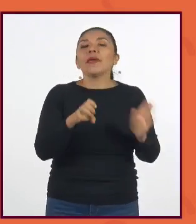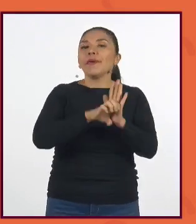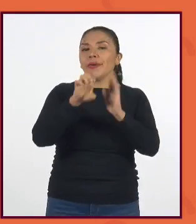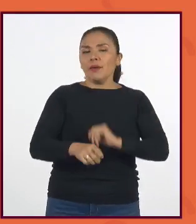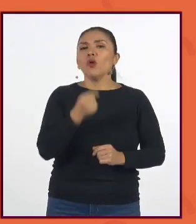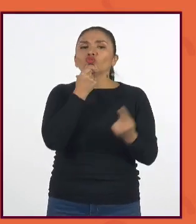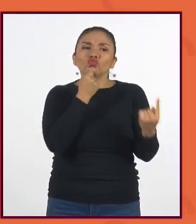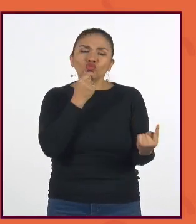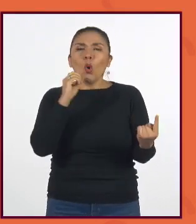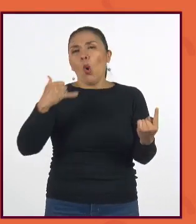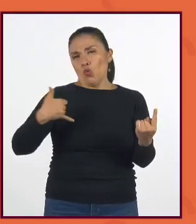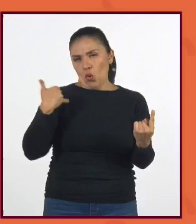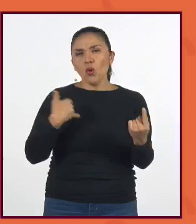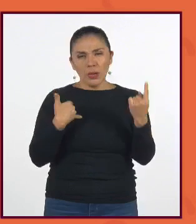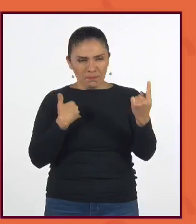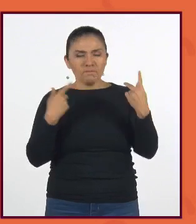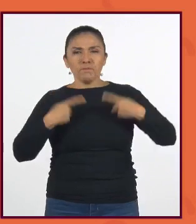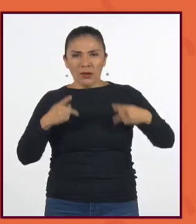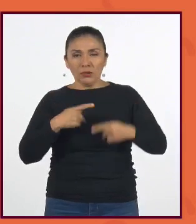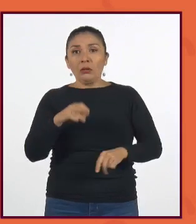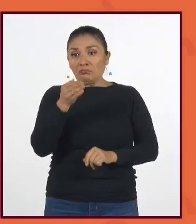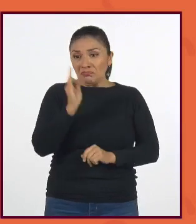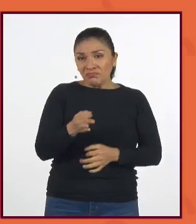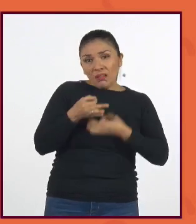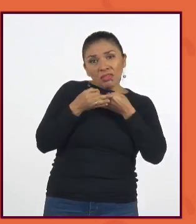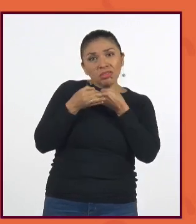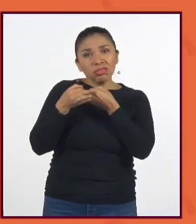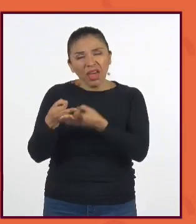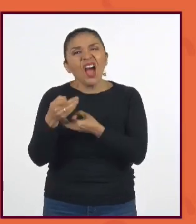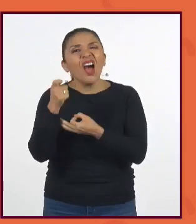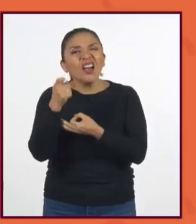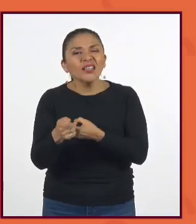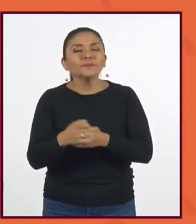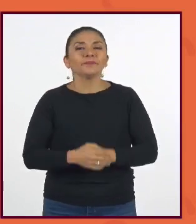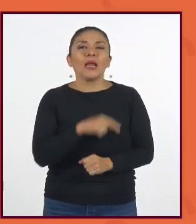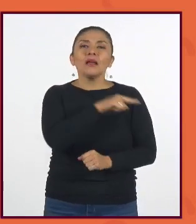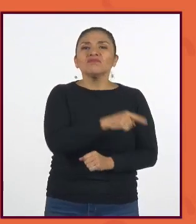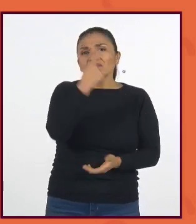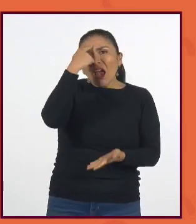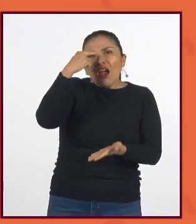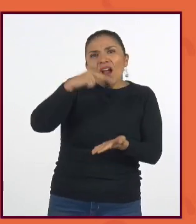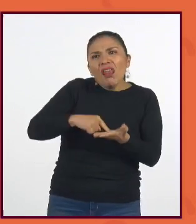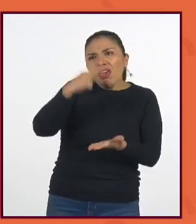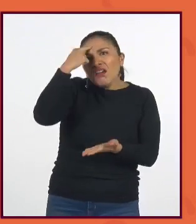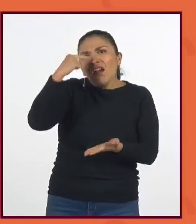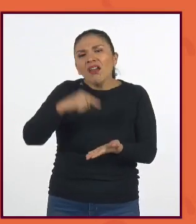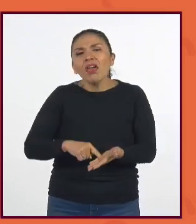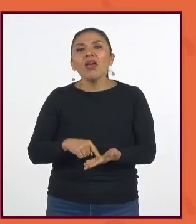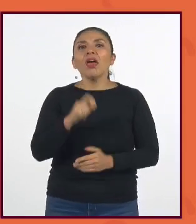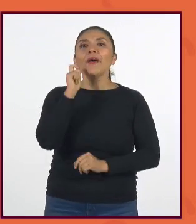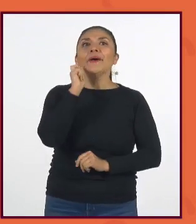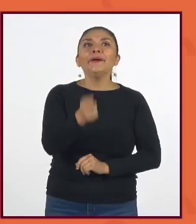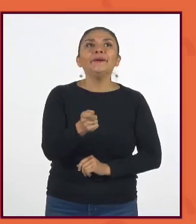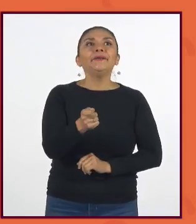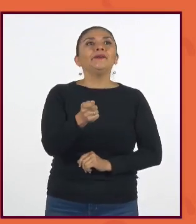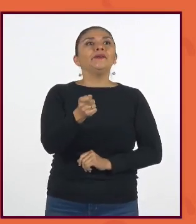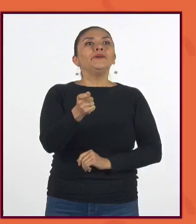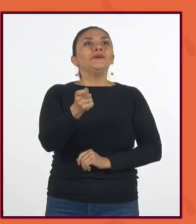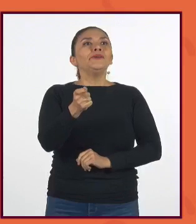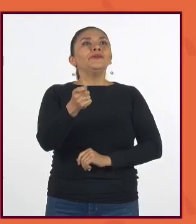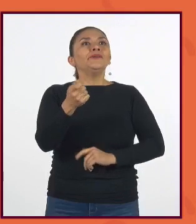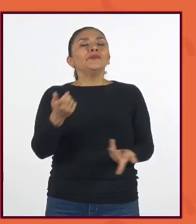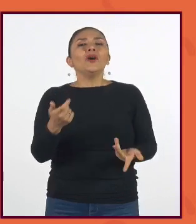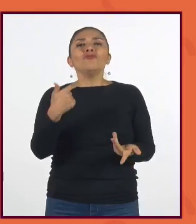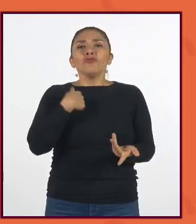niño, niña o adolescente consuma, es la creencia que tiene sobre consumir